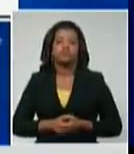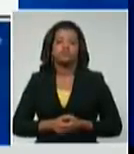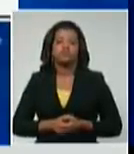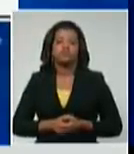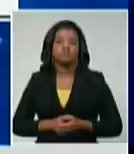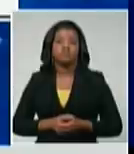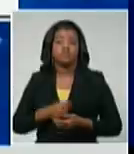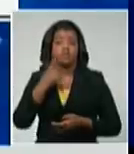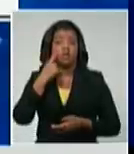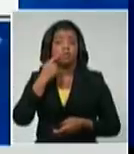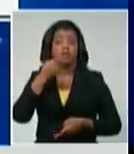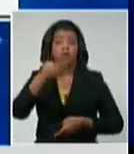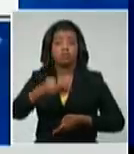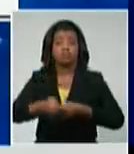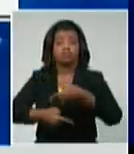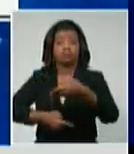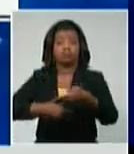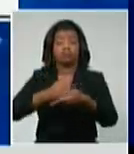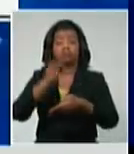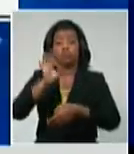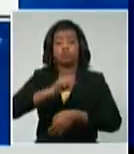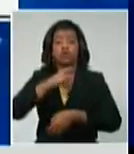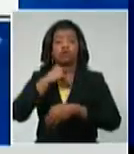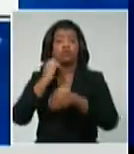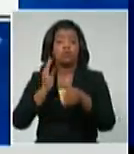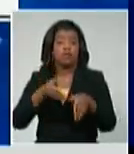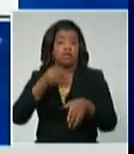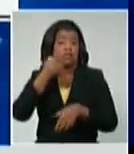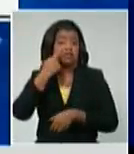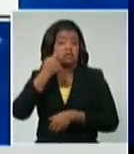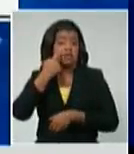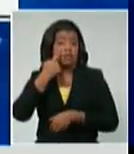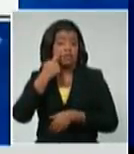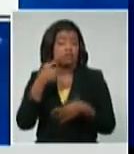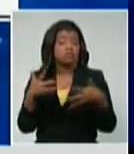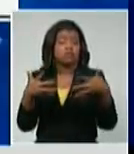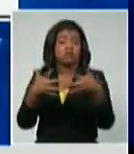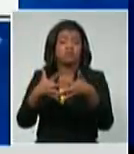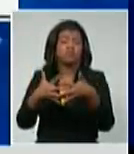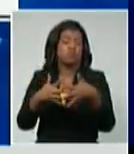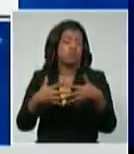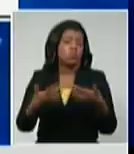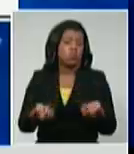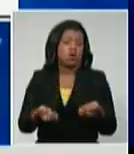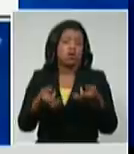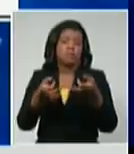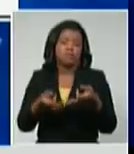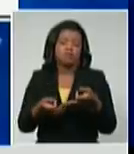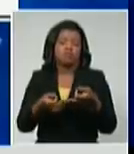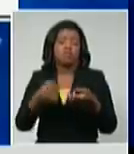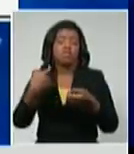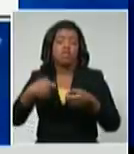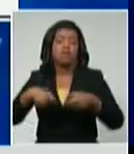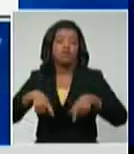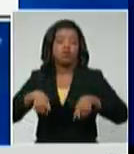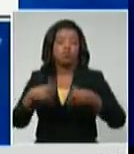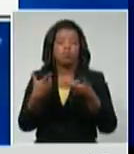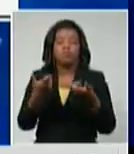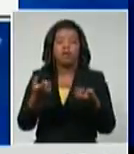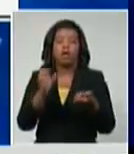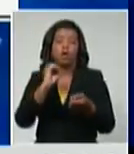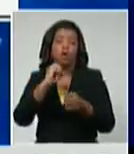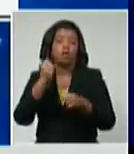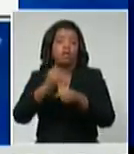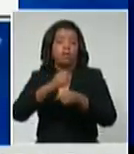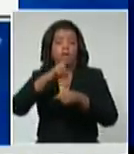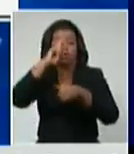de la letalidad, pues tiene que ver mucho los protocolos, las actuaciones, los